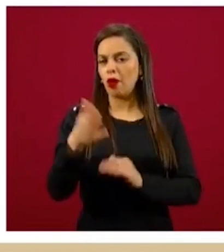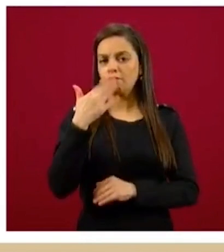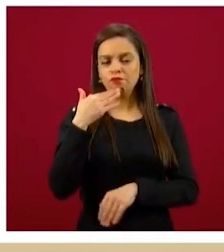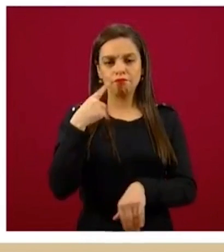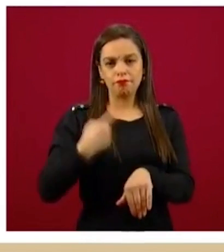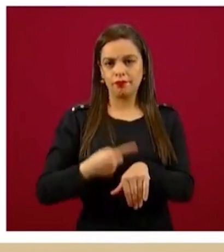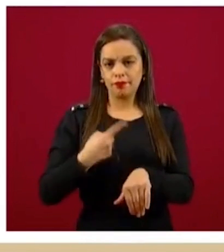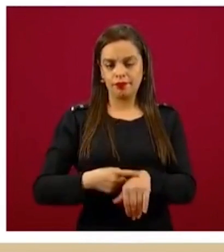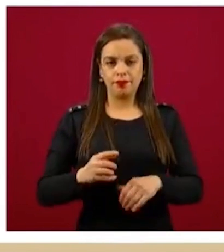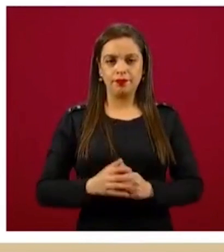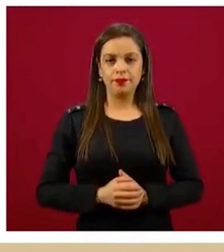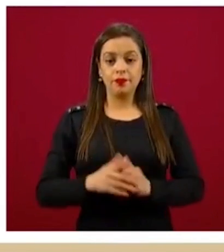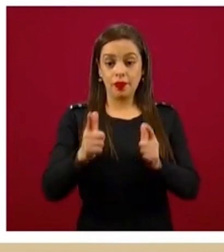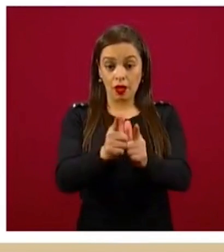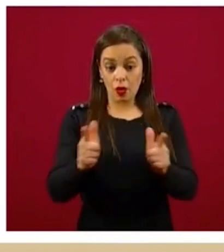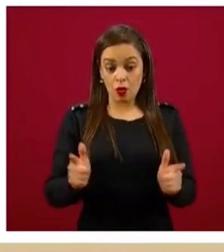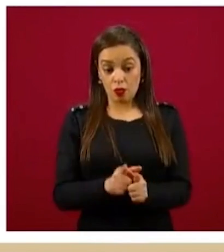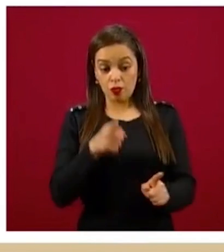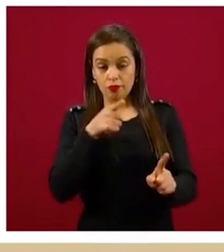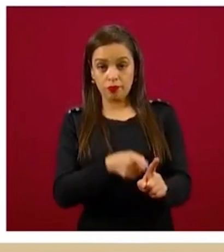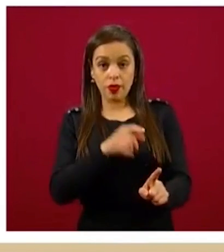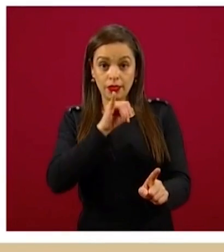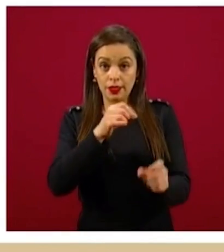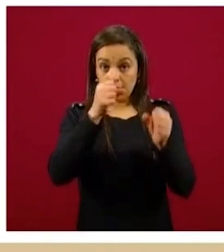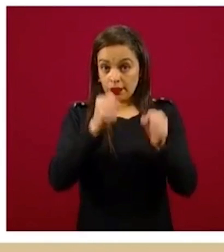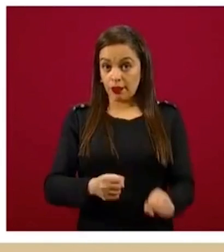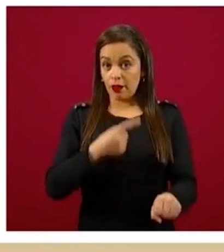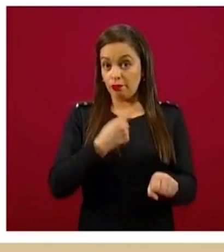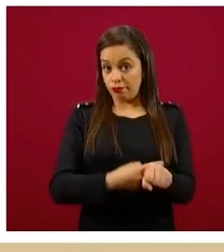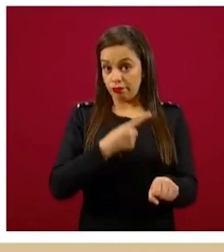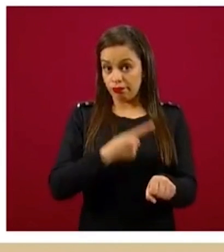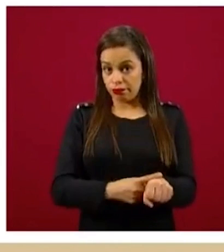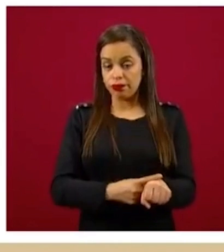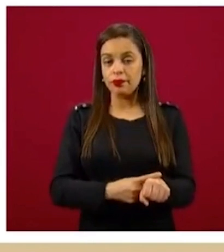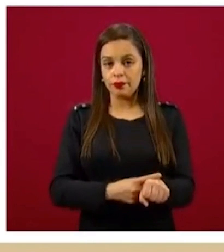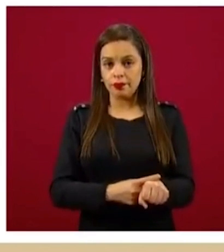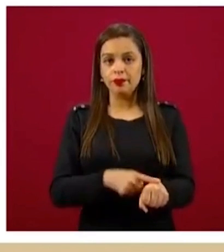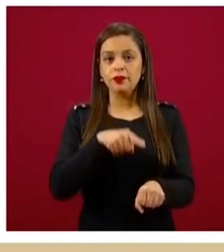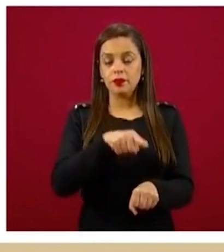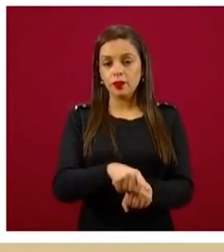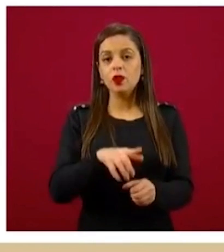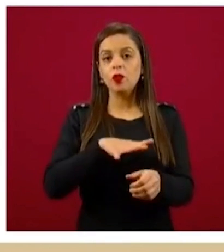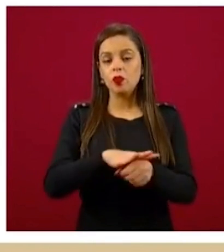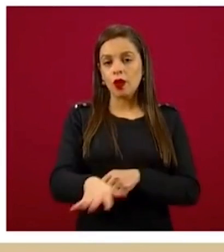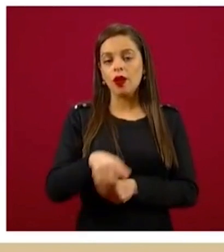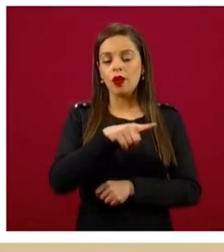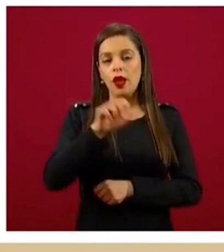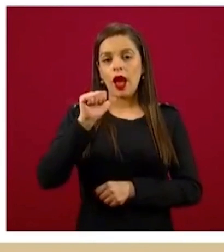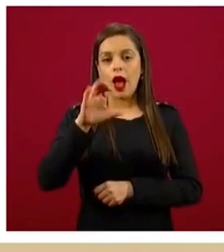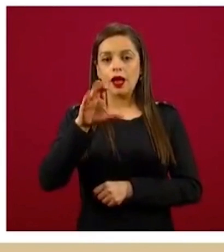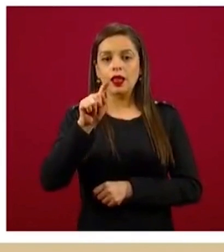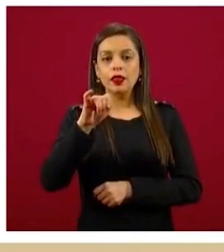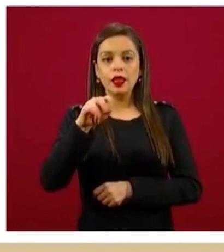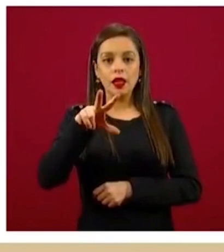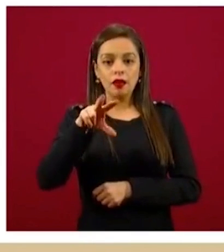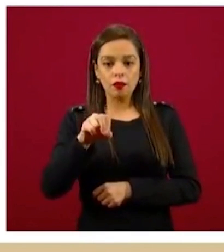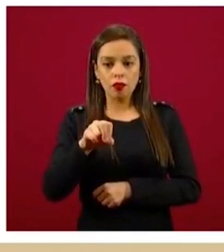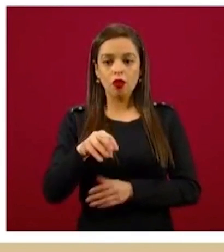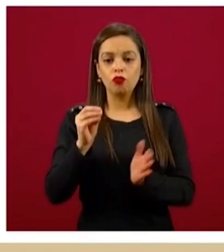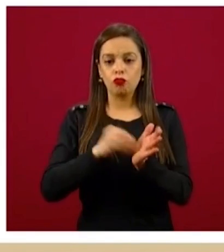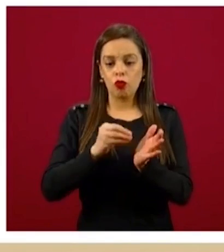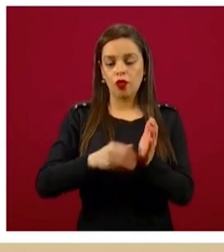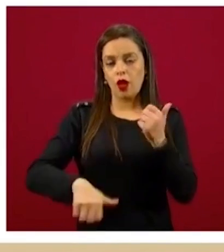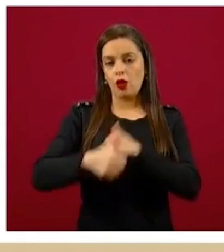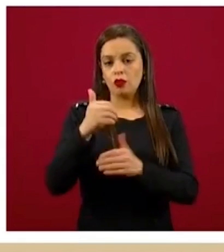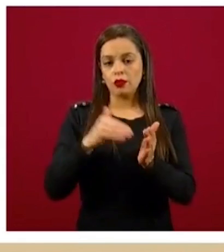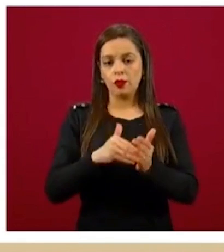dentro del grupo de casos confirmados tenemos a los casos confirmados negativos Estos son seis mil setecientos sesenta y siete